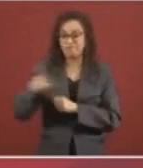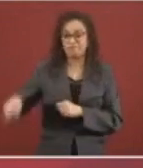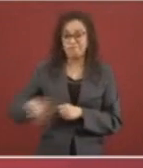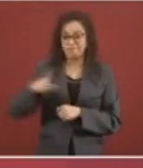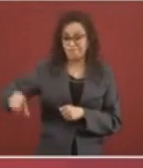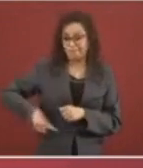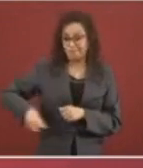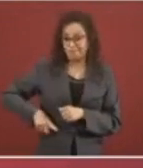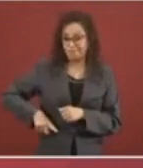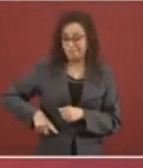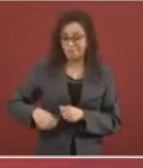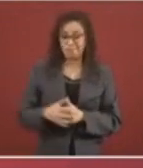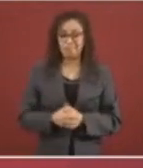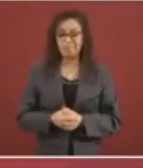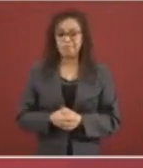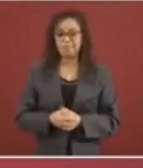pues no están